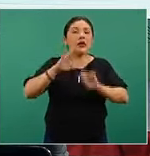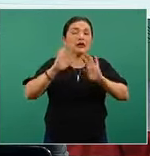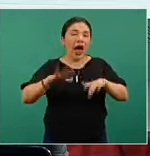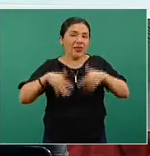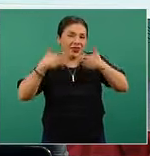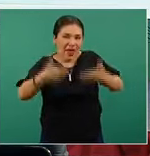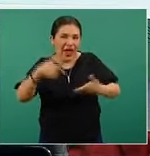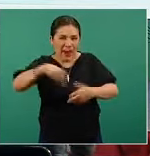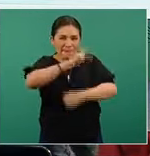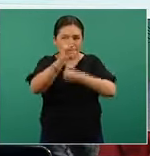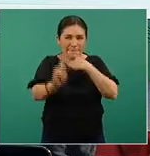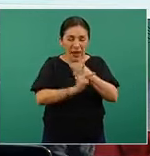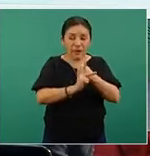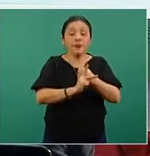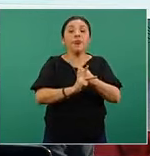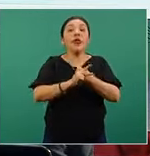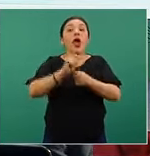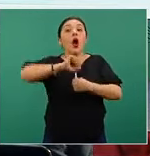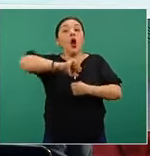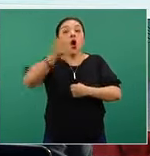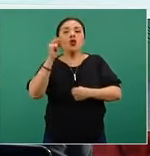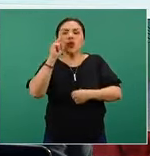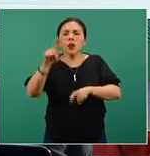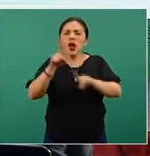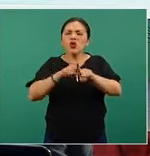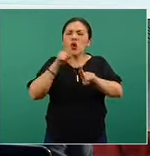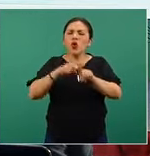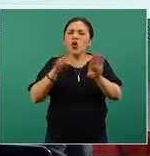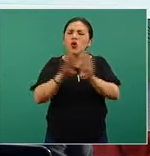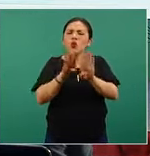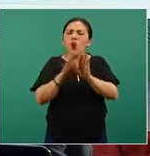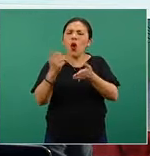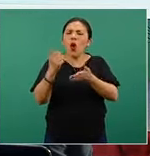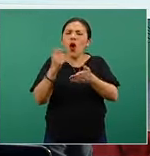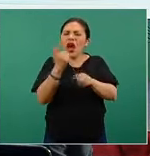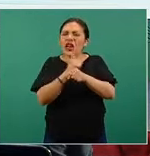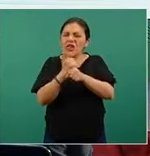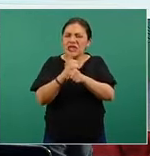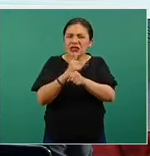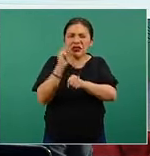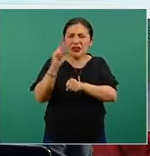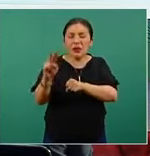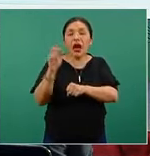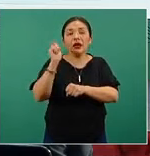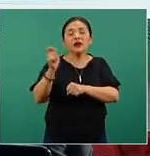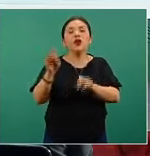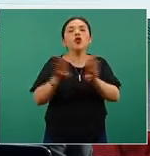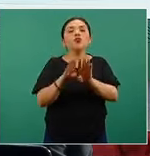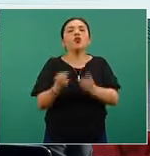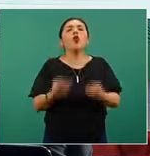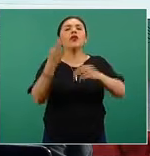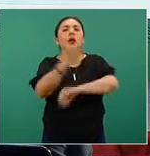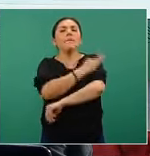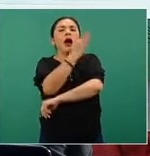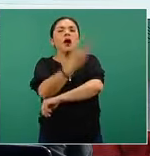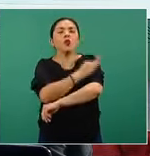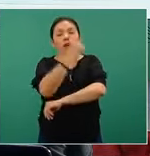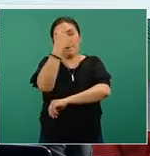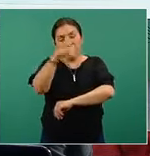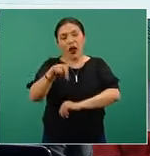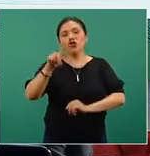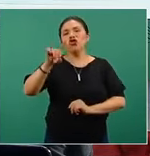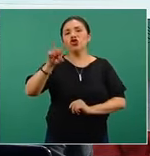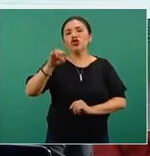lo que tenemos en otra coloración en tono gris son la cantidad de vacunas en dosis no